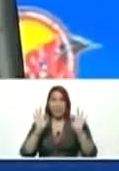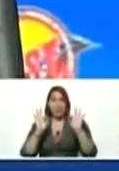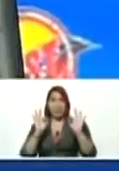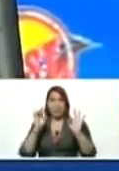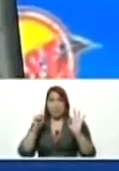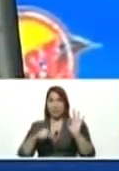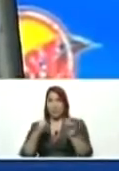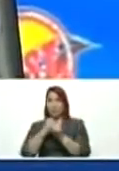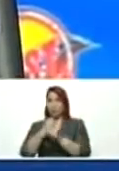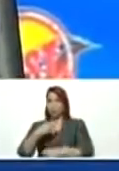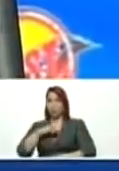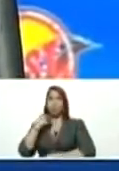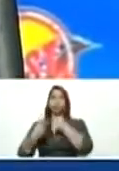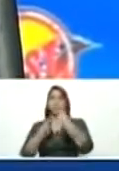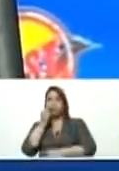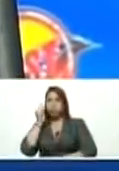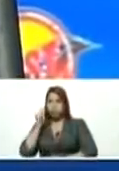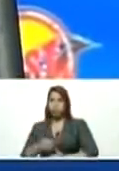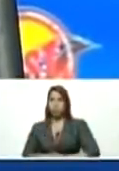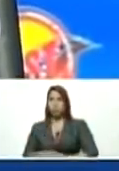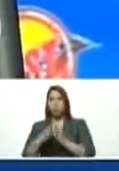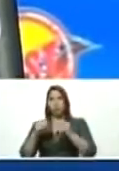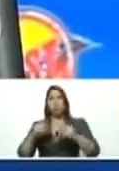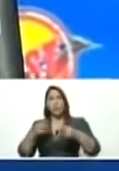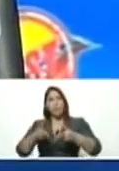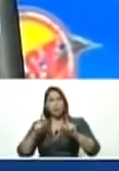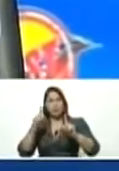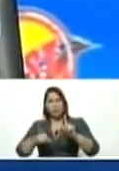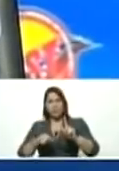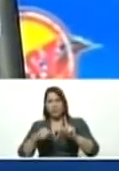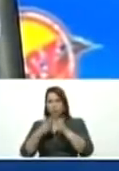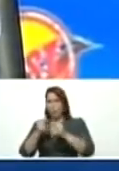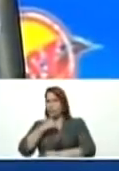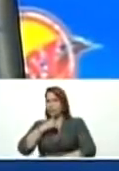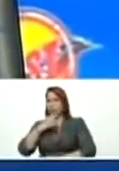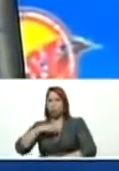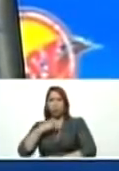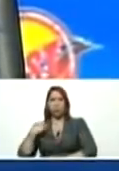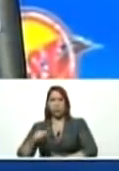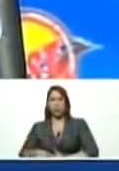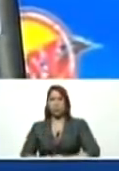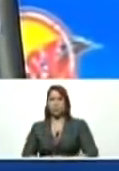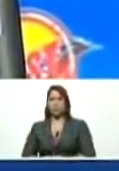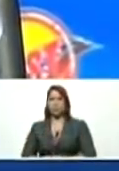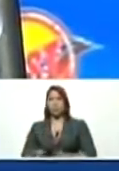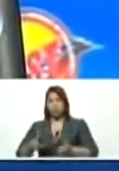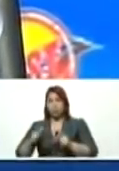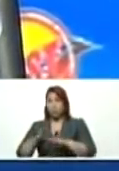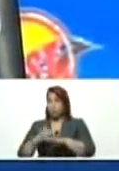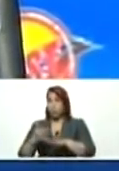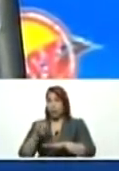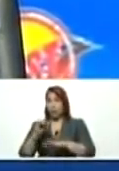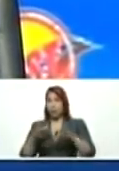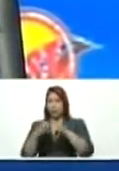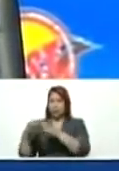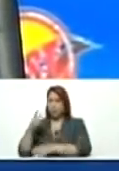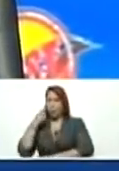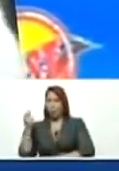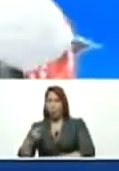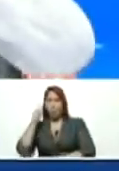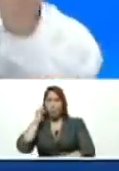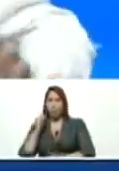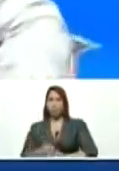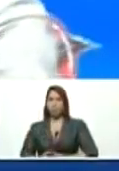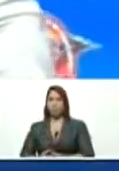nuestros dirigentes presidentes todo esto es posible que esta resistencia que hemos tenido es posible porque hay un equipo de hombres y mujeres